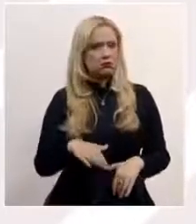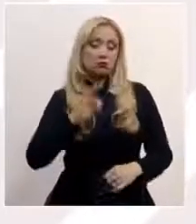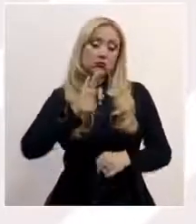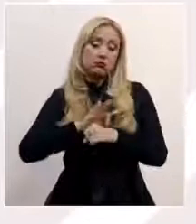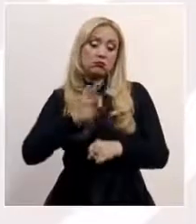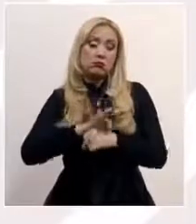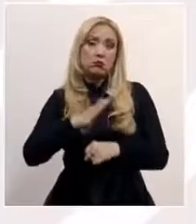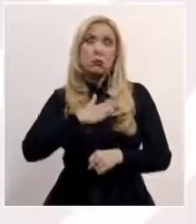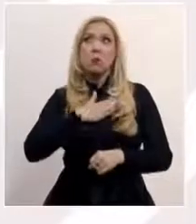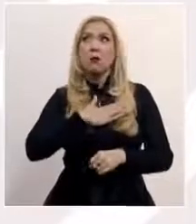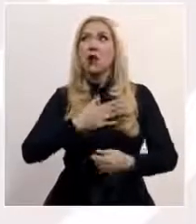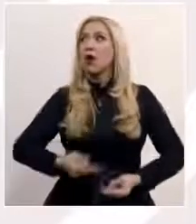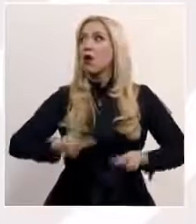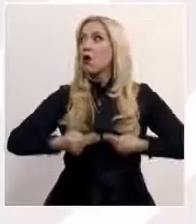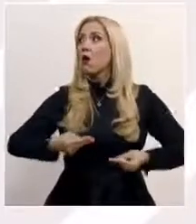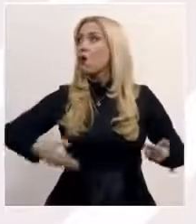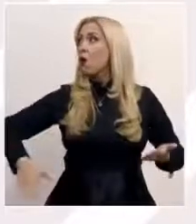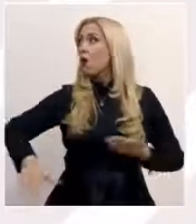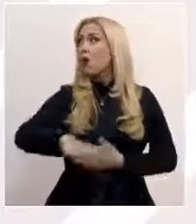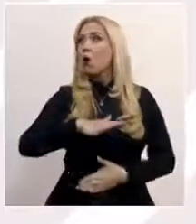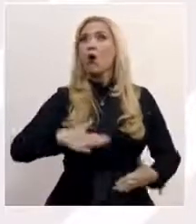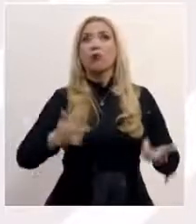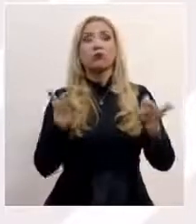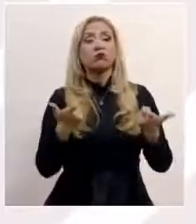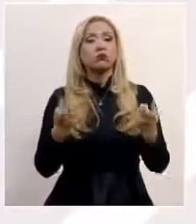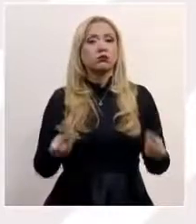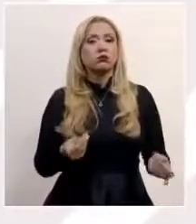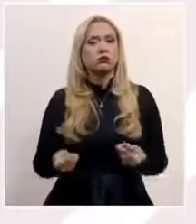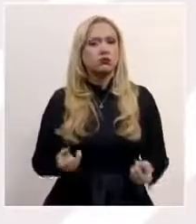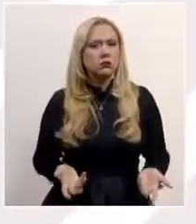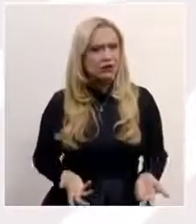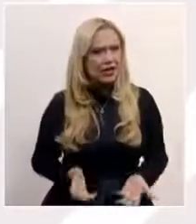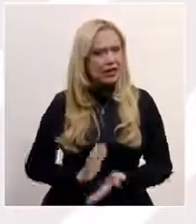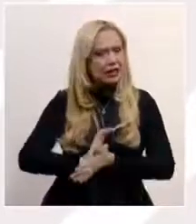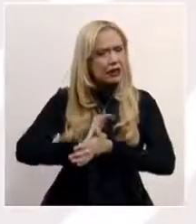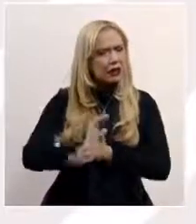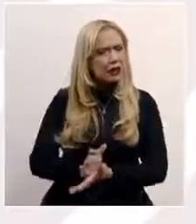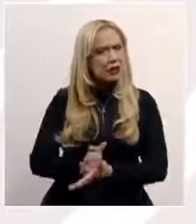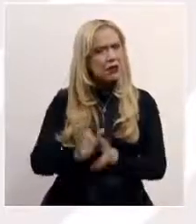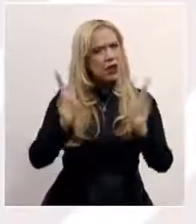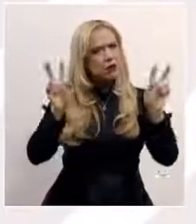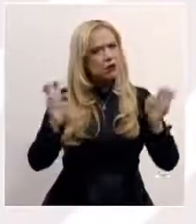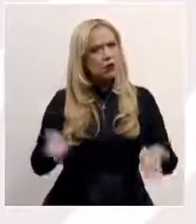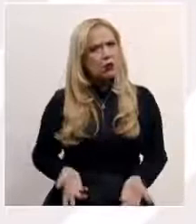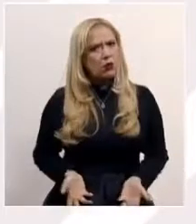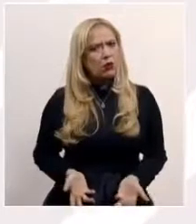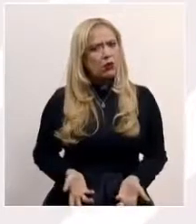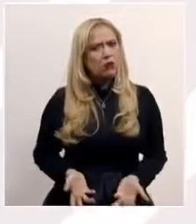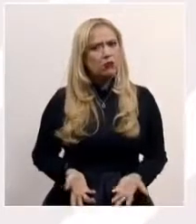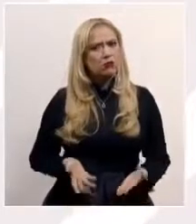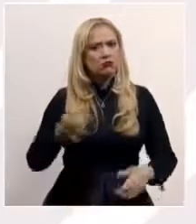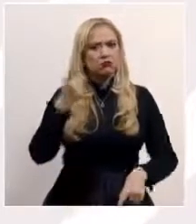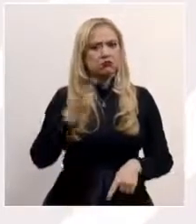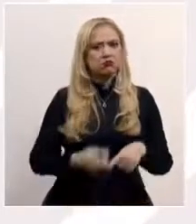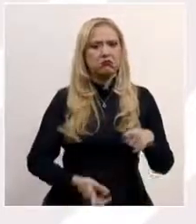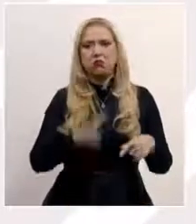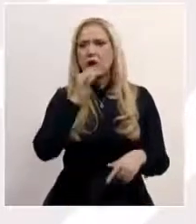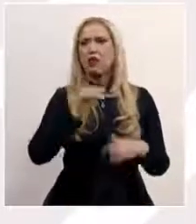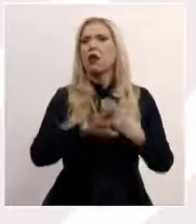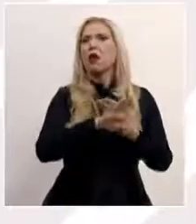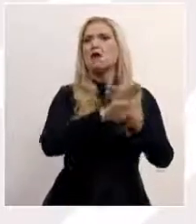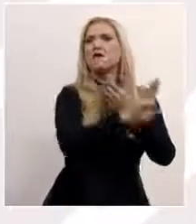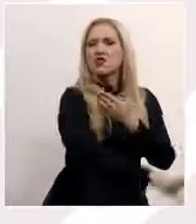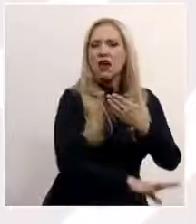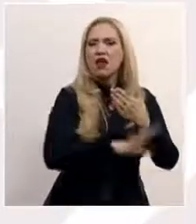proteger nuestra empresa, para proteger nuestros ingresos. Pero la realidad es que esto es discriminación y evita que las